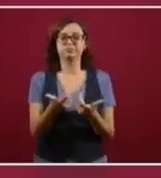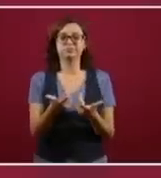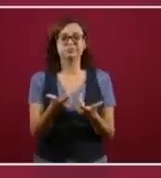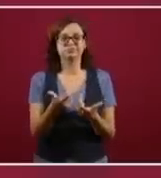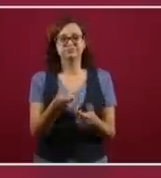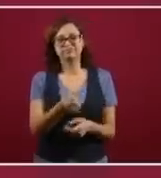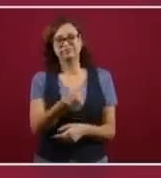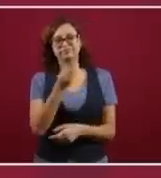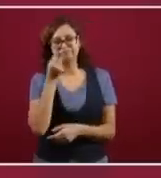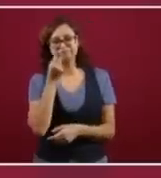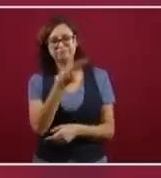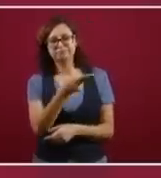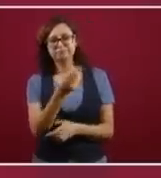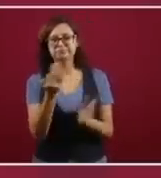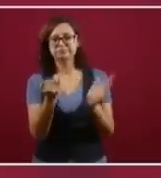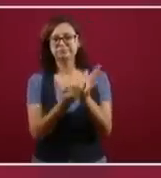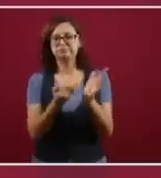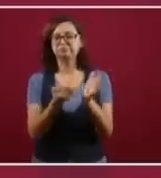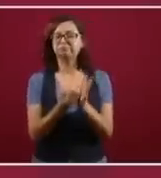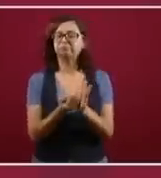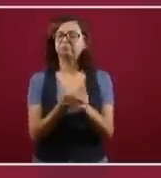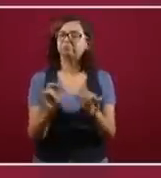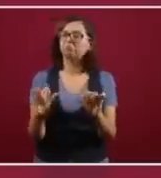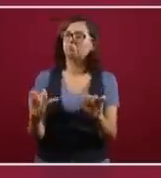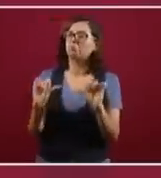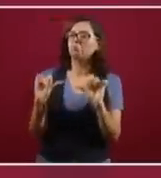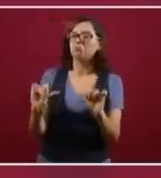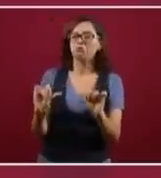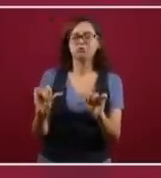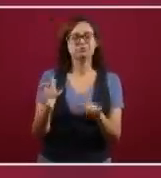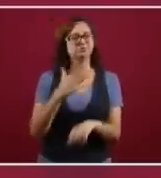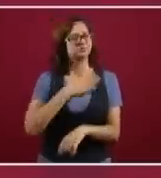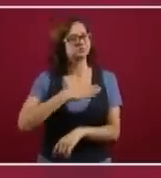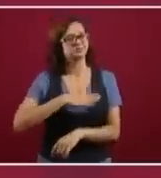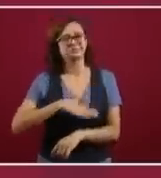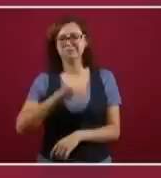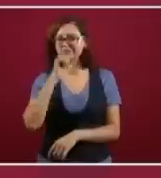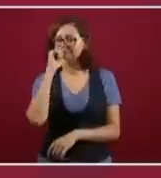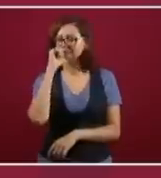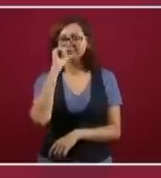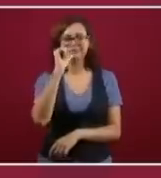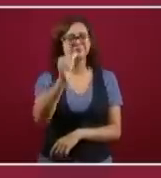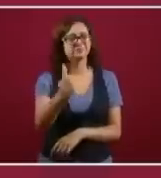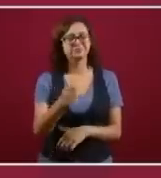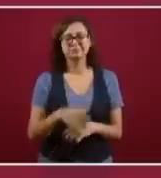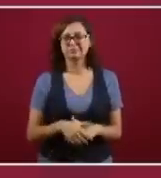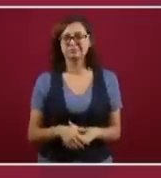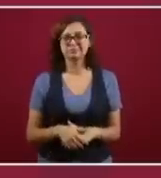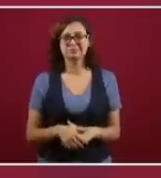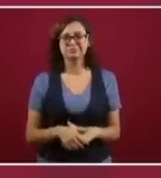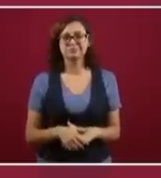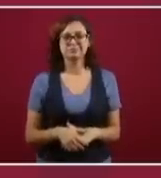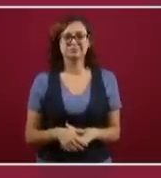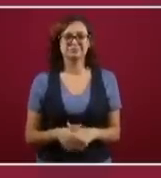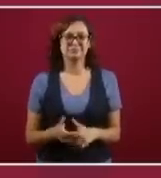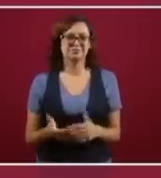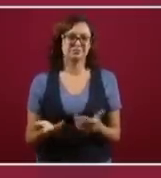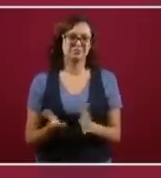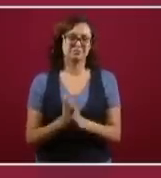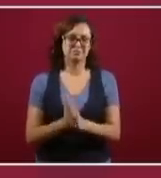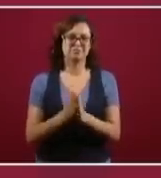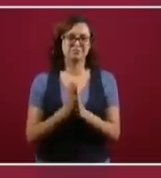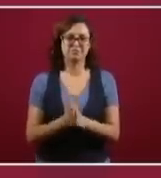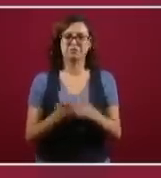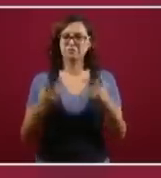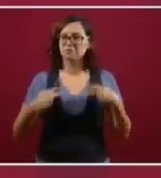ese privilegio fiscal, que es una gran injusticia. ¿Cómo se le cobra impuesto